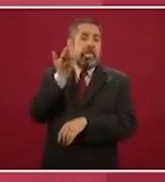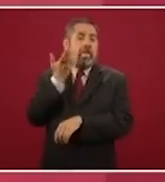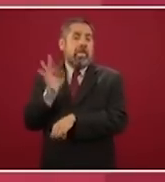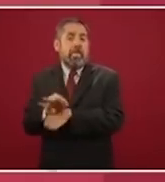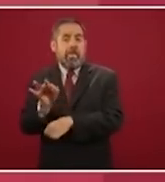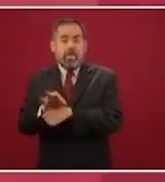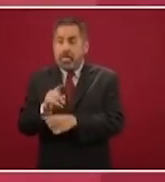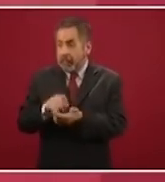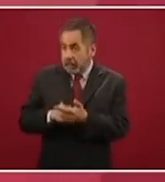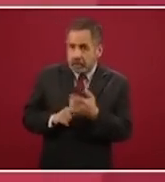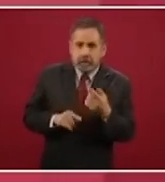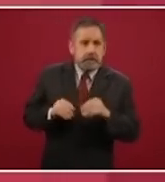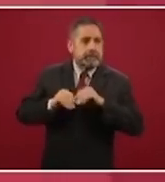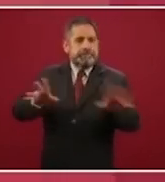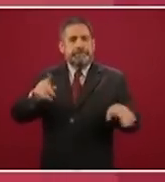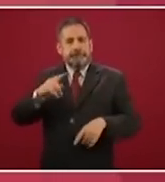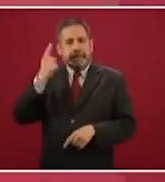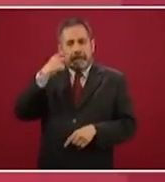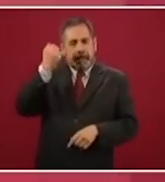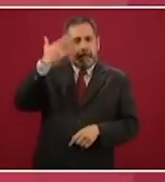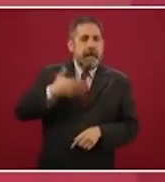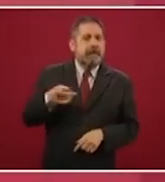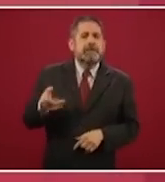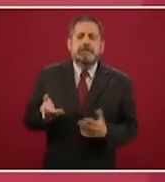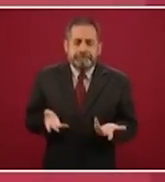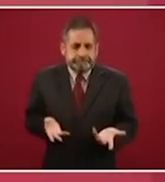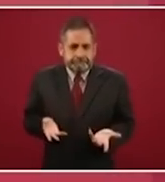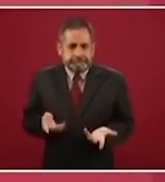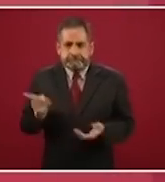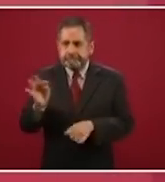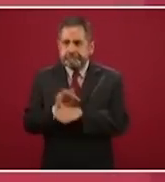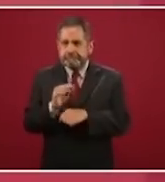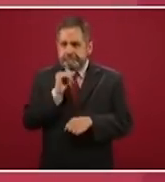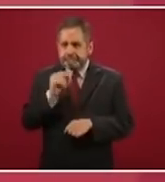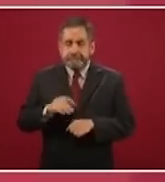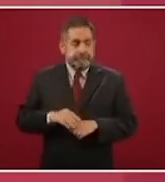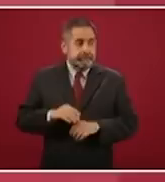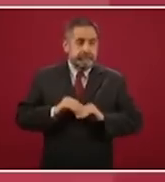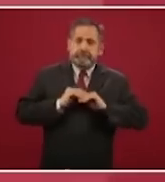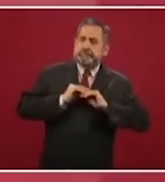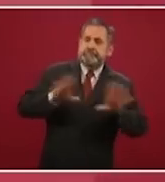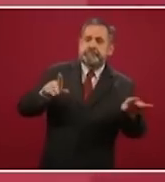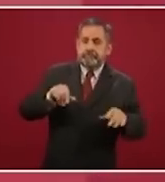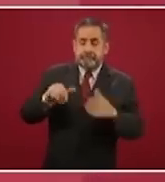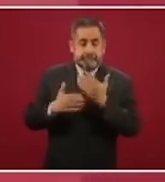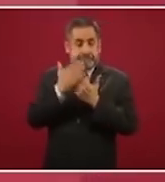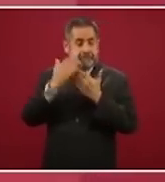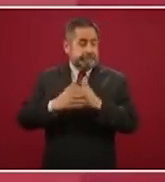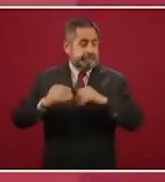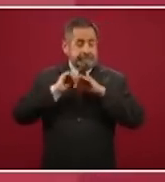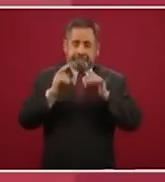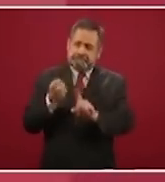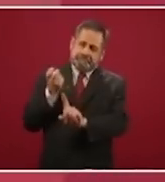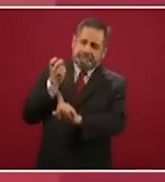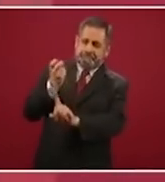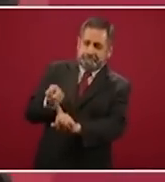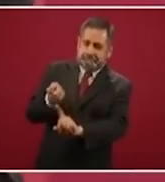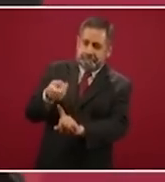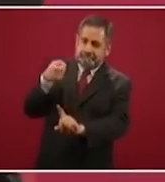apoyando algo indebido, se va a volver famoso aquí en la mañanera.